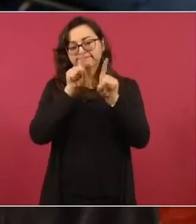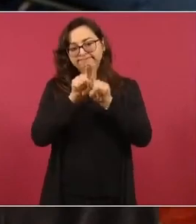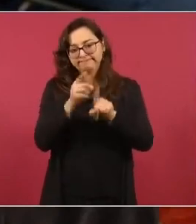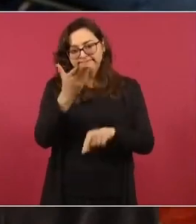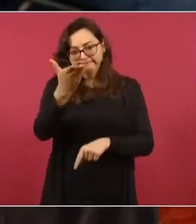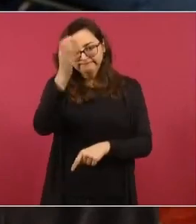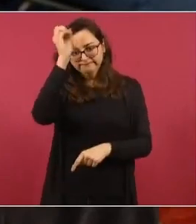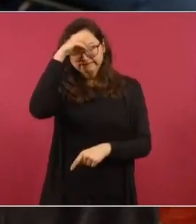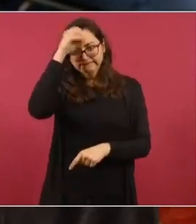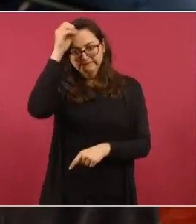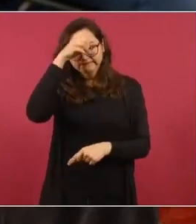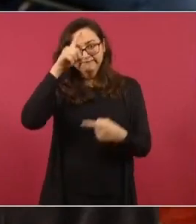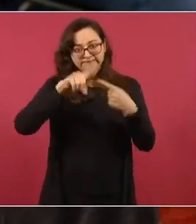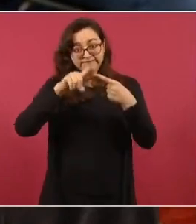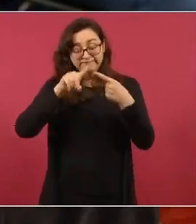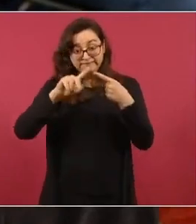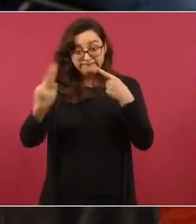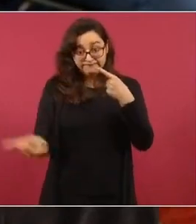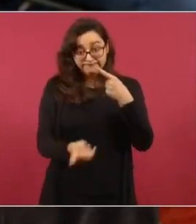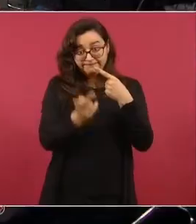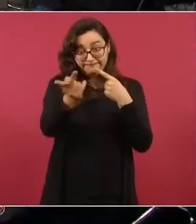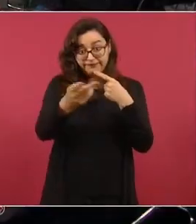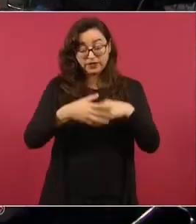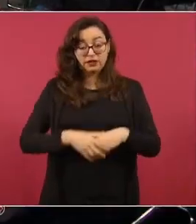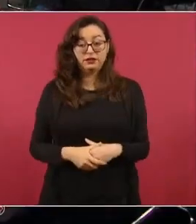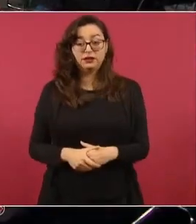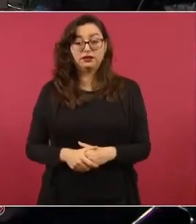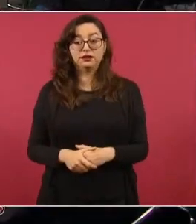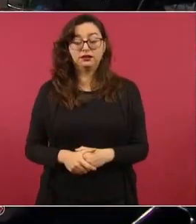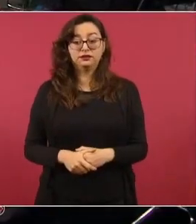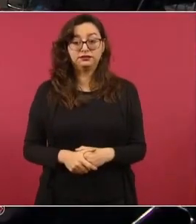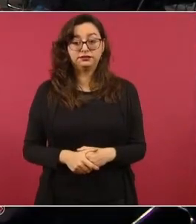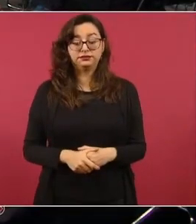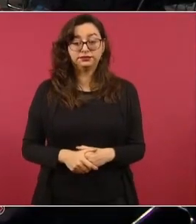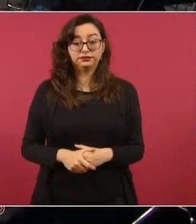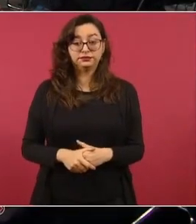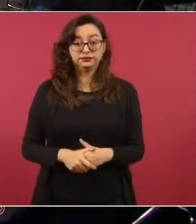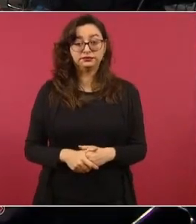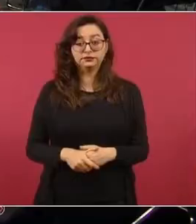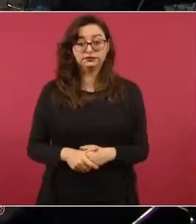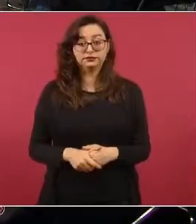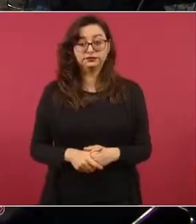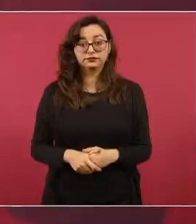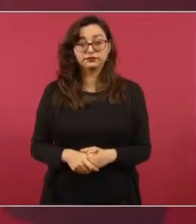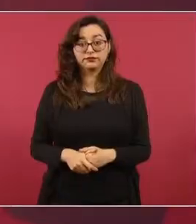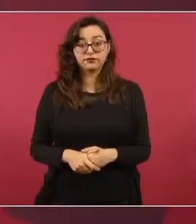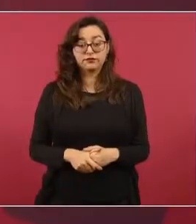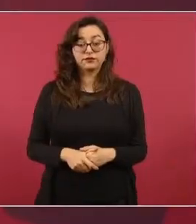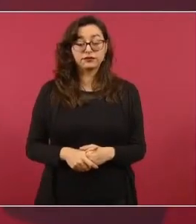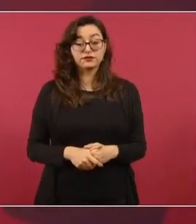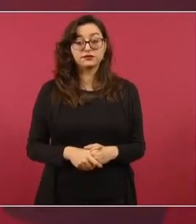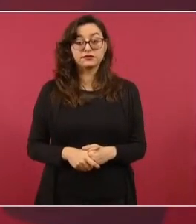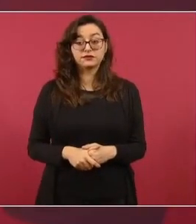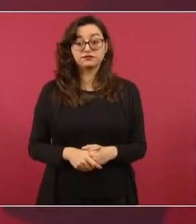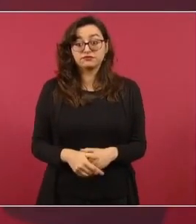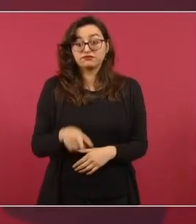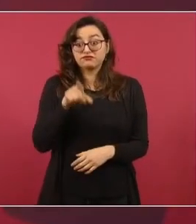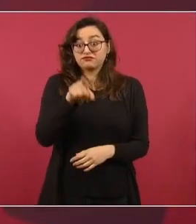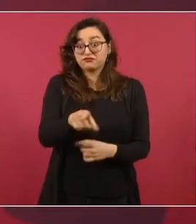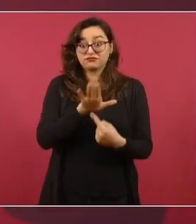opinión al respecto. Esa sería mi pregunta. Gracias. Bueno, pues yo creo que con tu